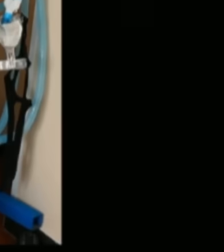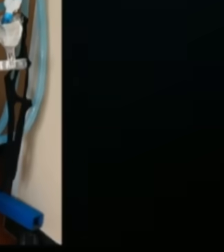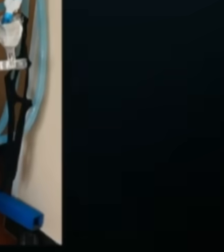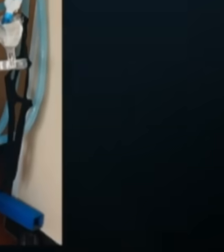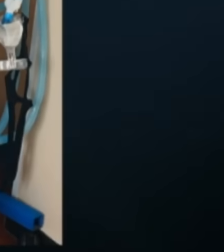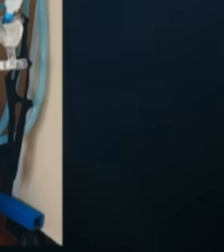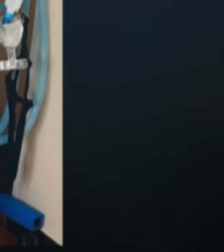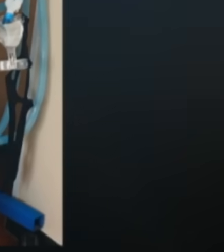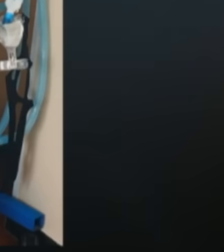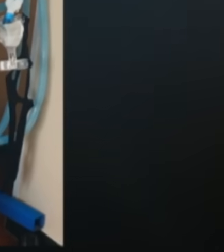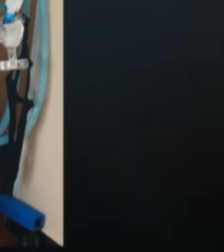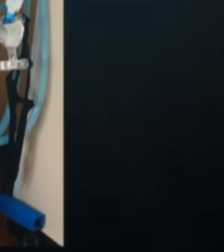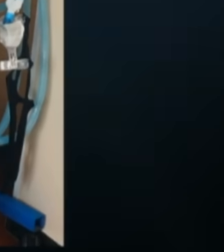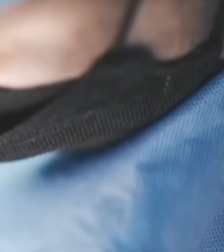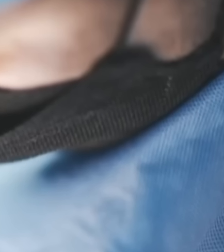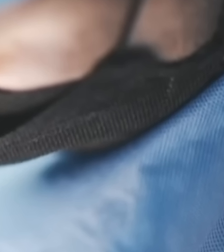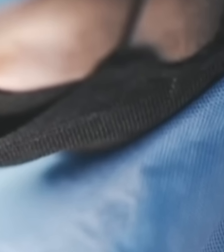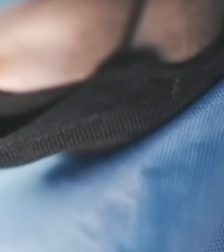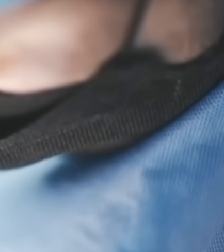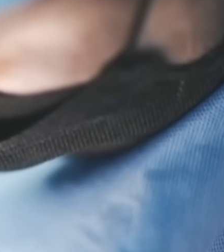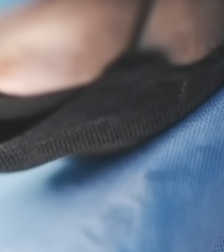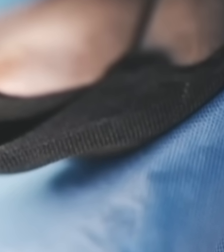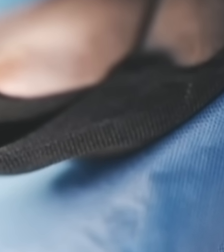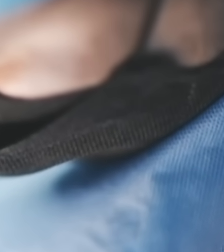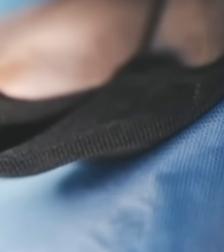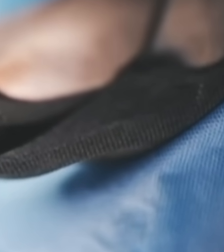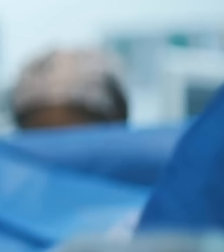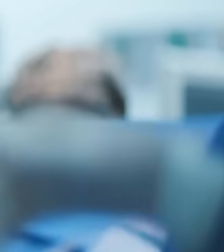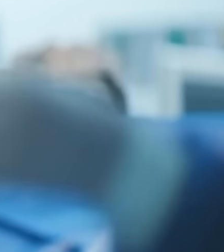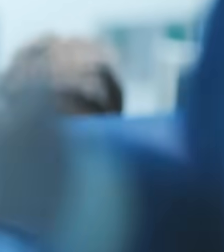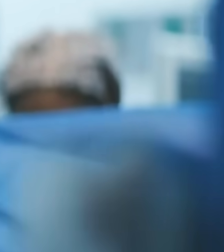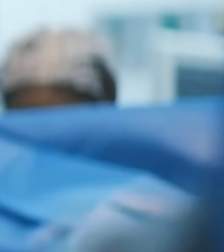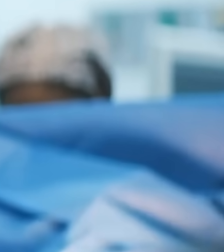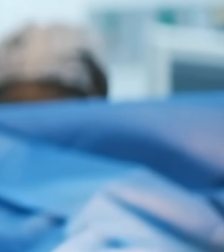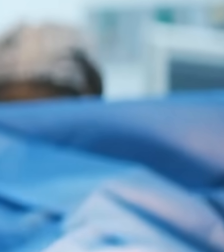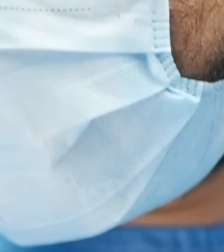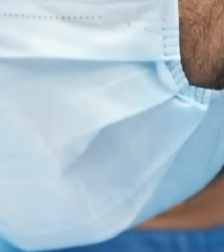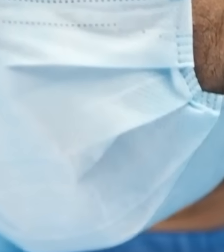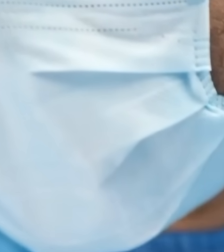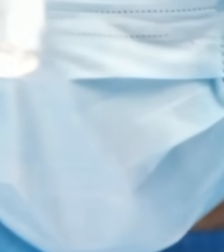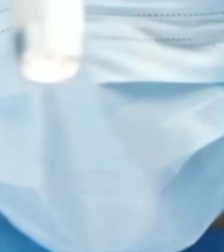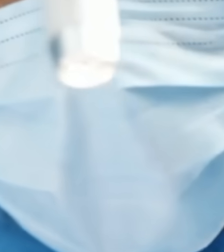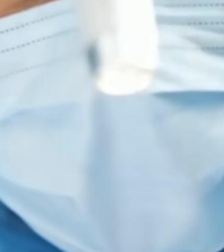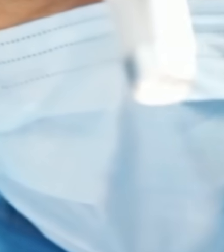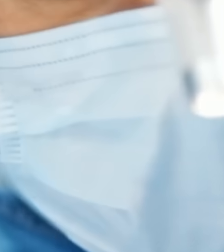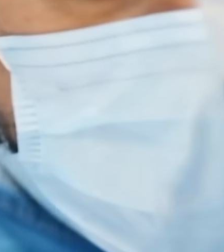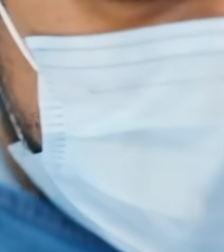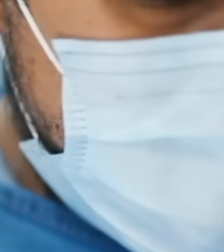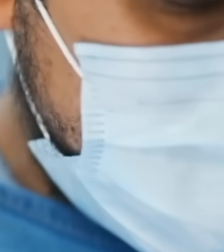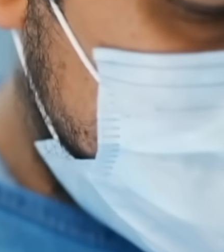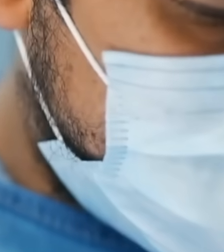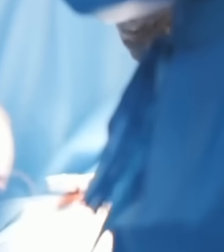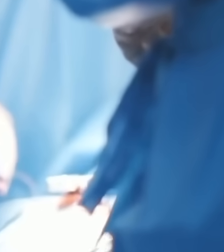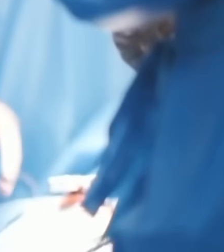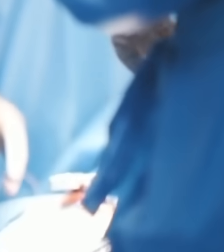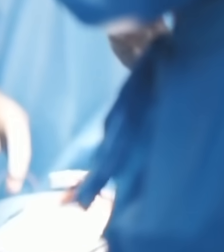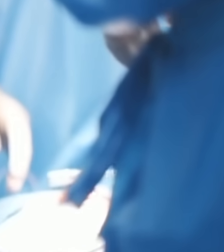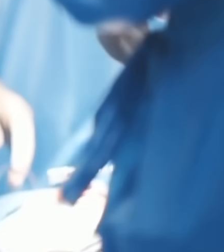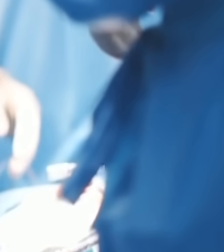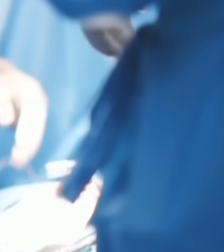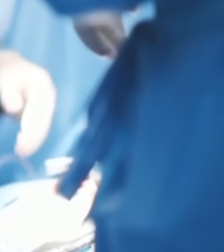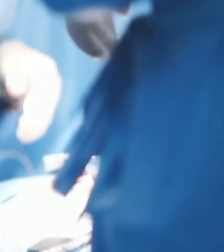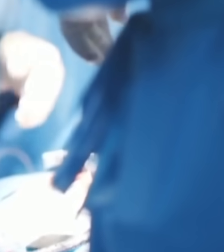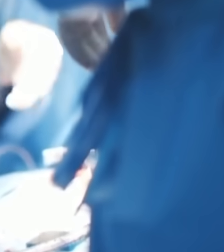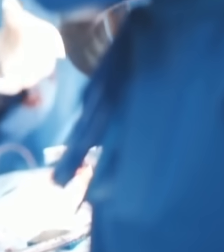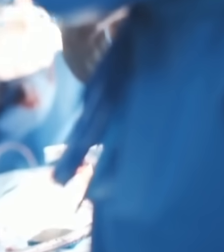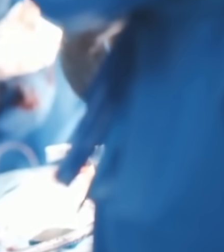María del Sol, quien en promedio realiza 80 cirugías cardiovasculares al año, junto con el equipo del Centro Médico Nacional 20 de noviembre, es un